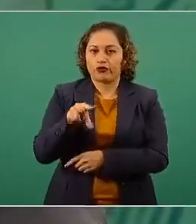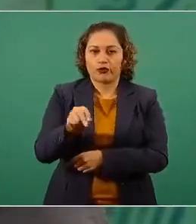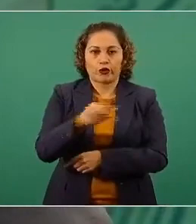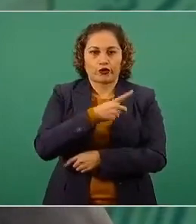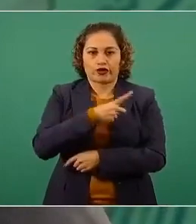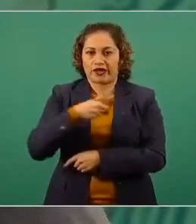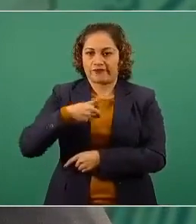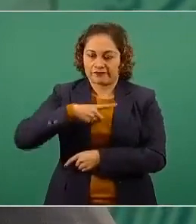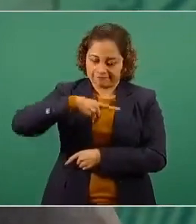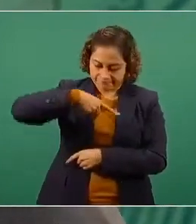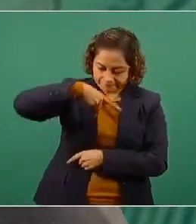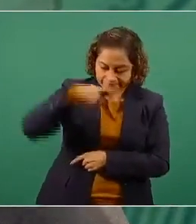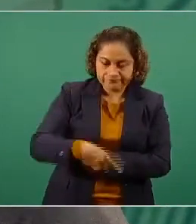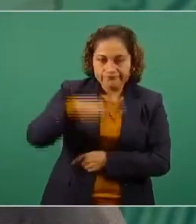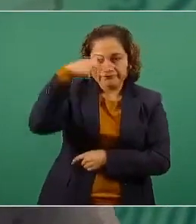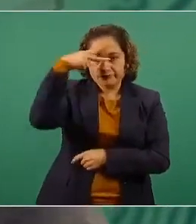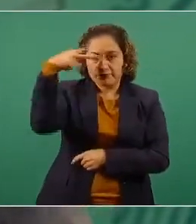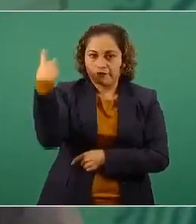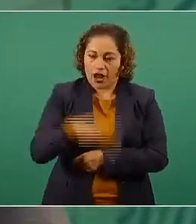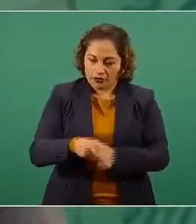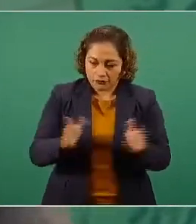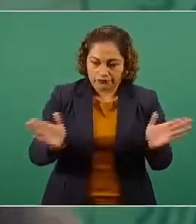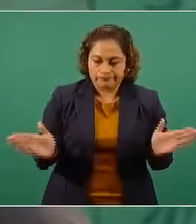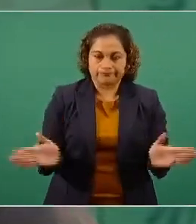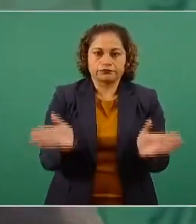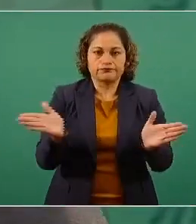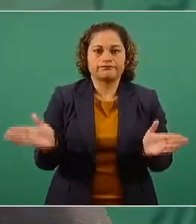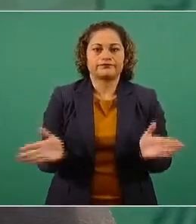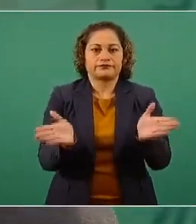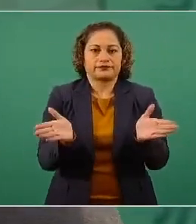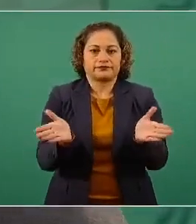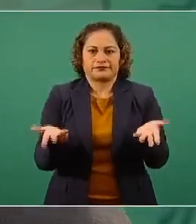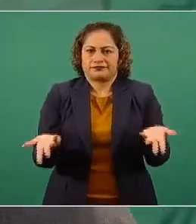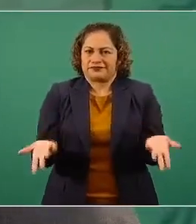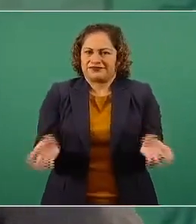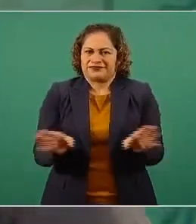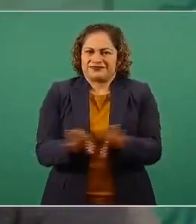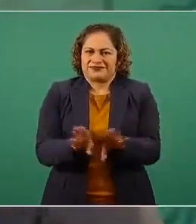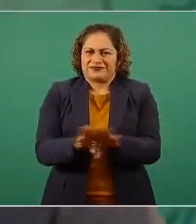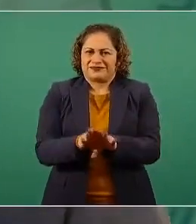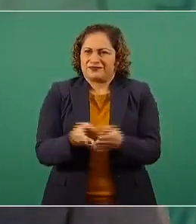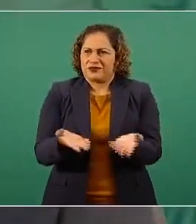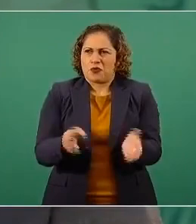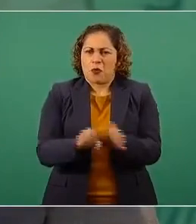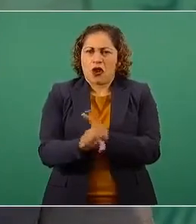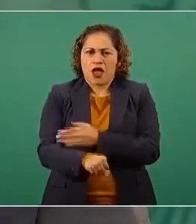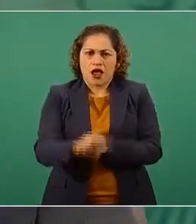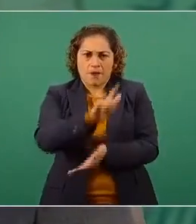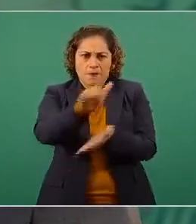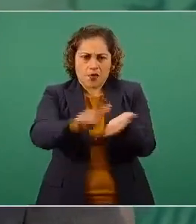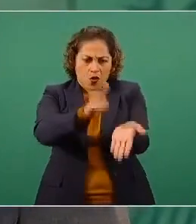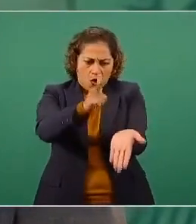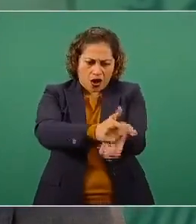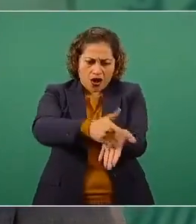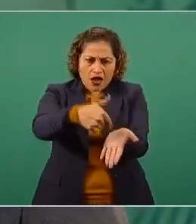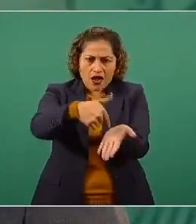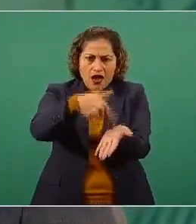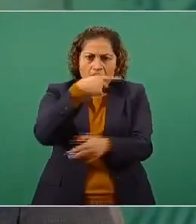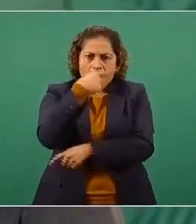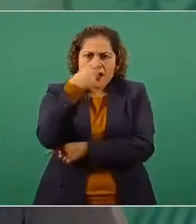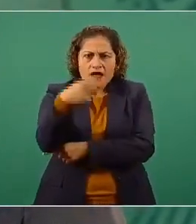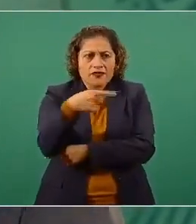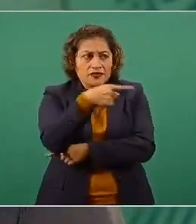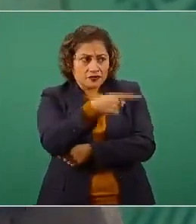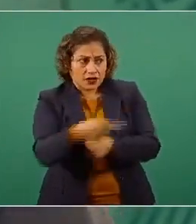¿Cómo es que por ley tienen que despachar primero a las